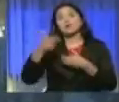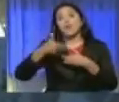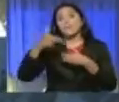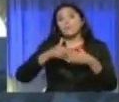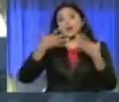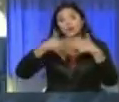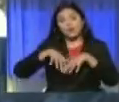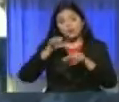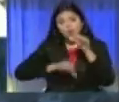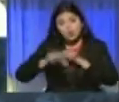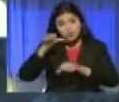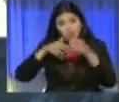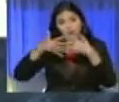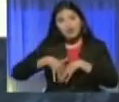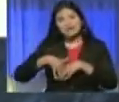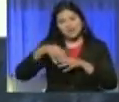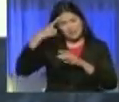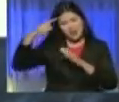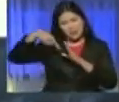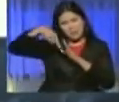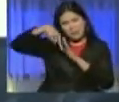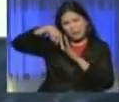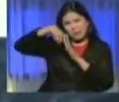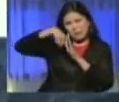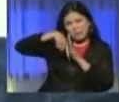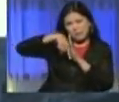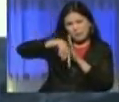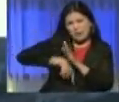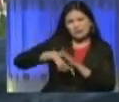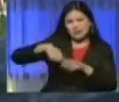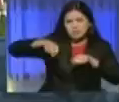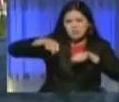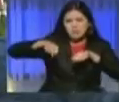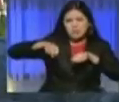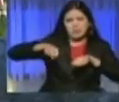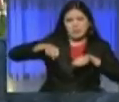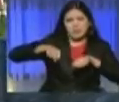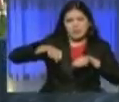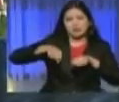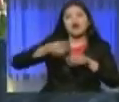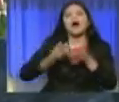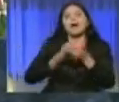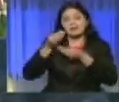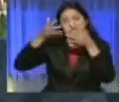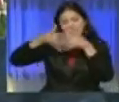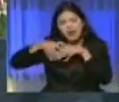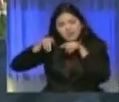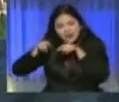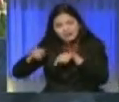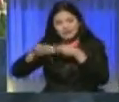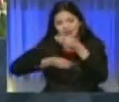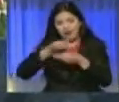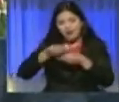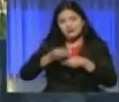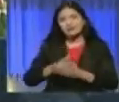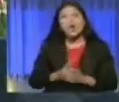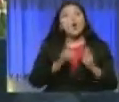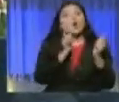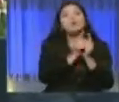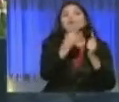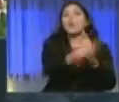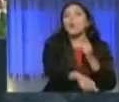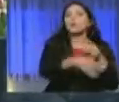petroindustriales como las fábricas de taladro. Otro de los temas que se trabajó adicionalmente fue con el ministro Marcos Torres, el ministro Castro Soteldo, se trabajó el